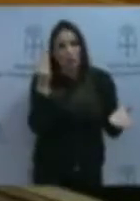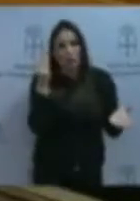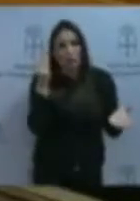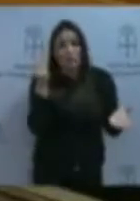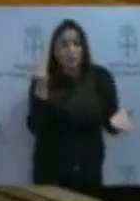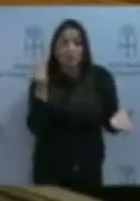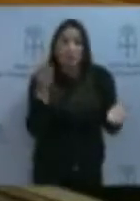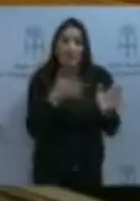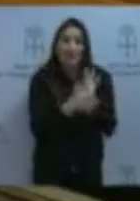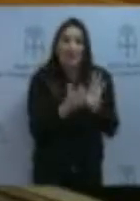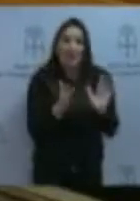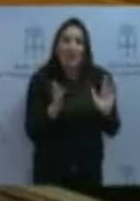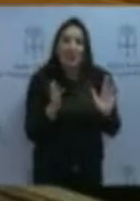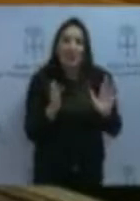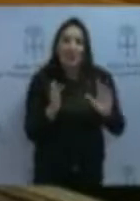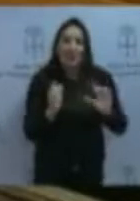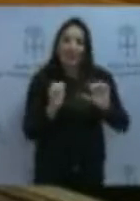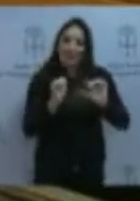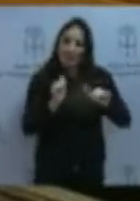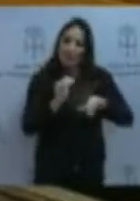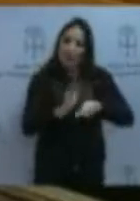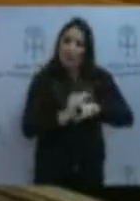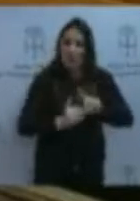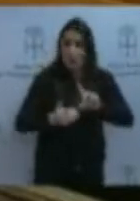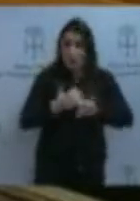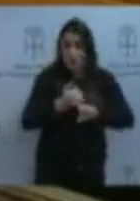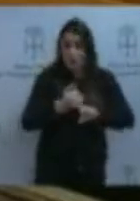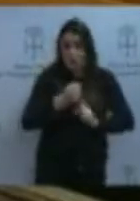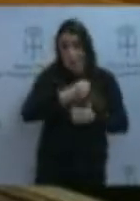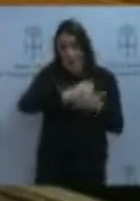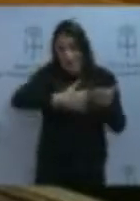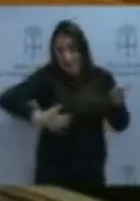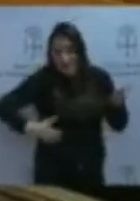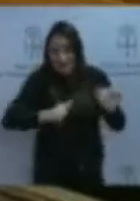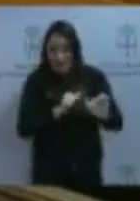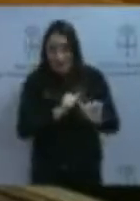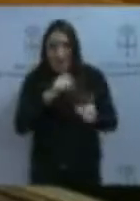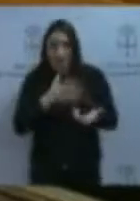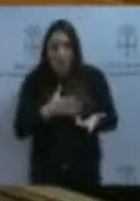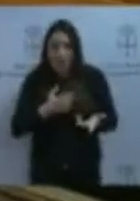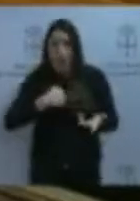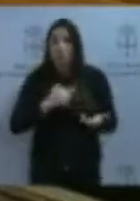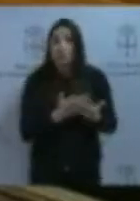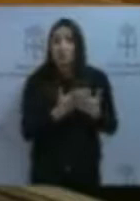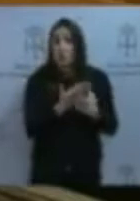el inicio de las soluciones al problema de las listas de espera actuales, ¿no? Propusimos